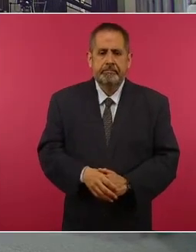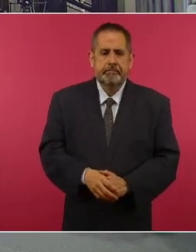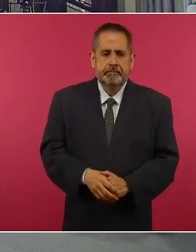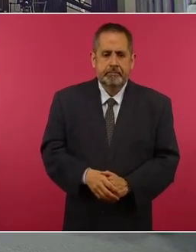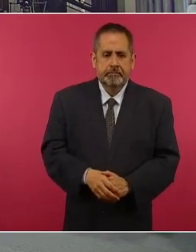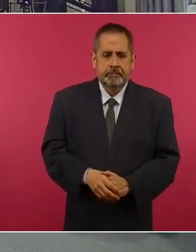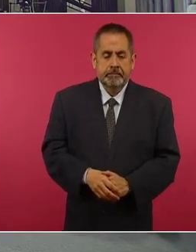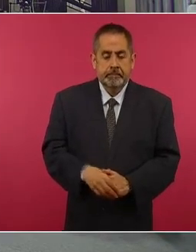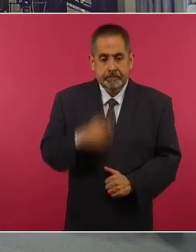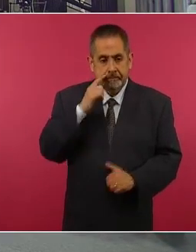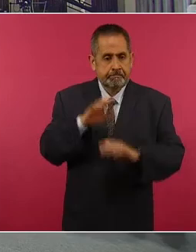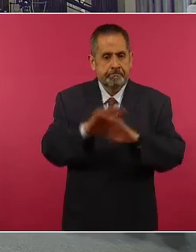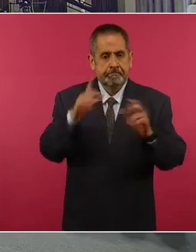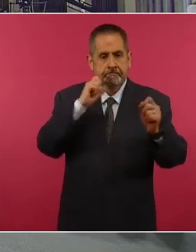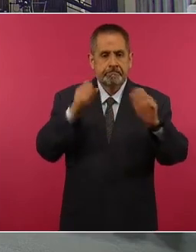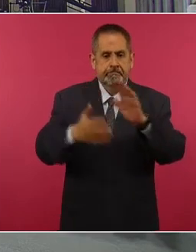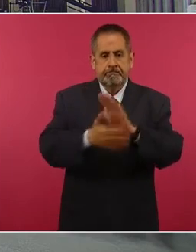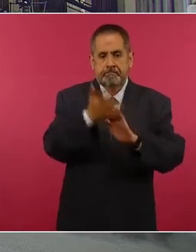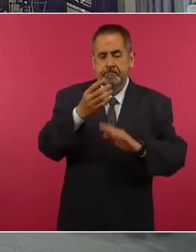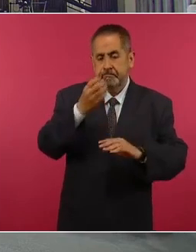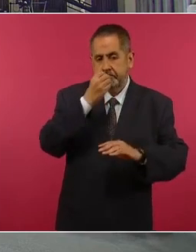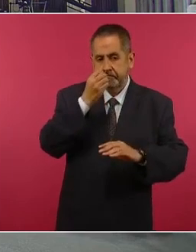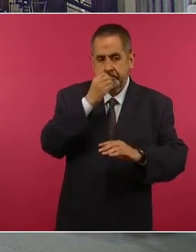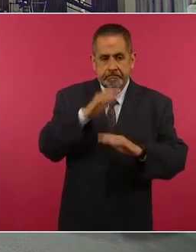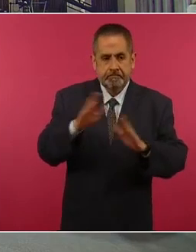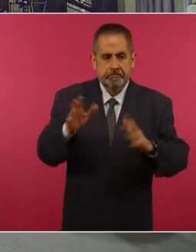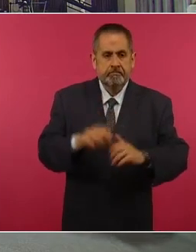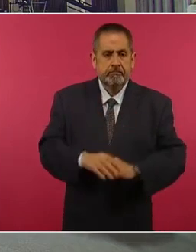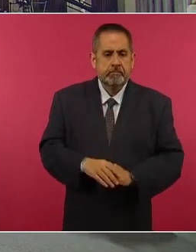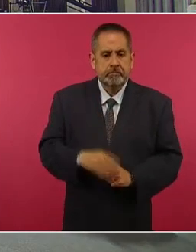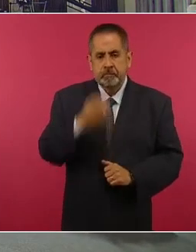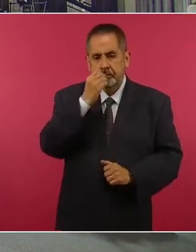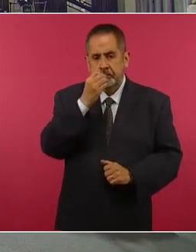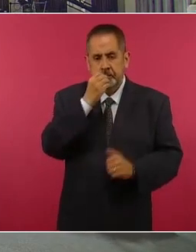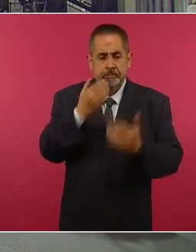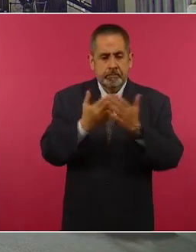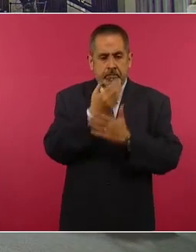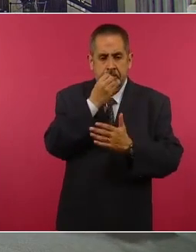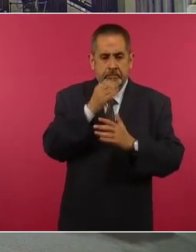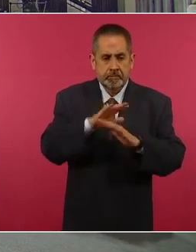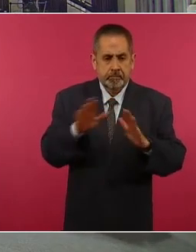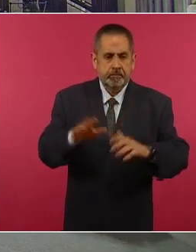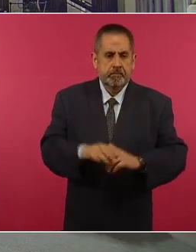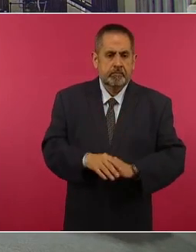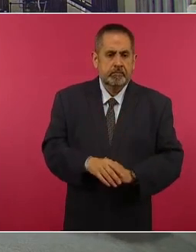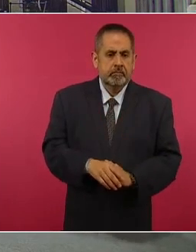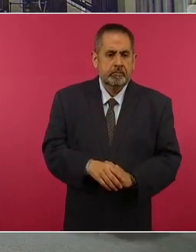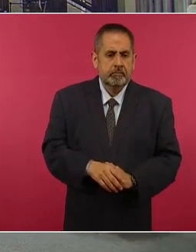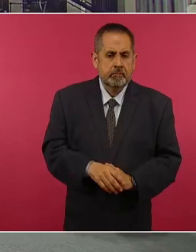Bueno, pues ya nos vamos a presidente. Desayunar. Presidente.